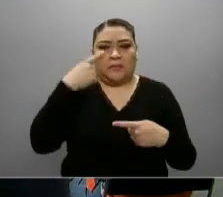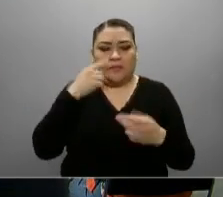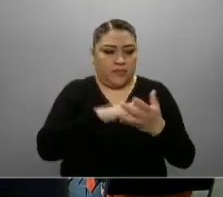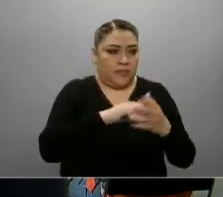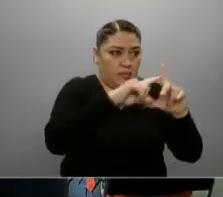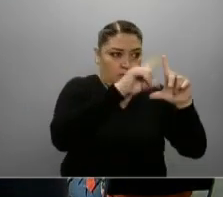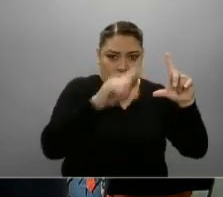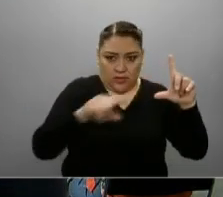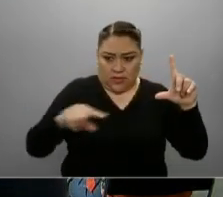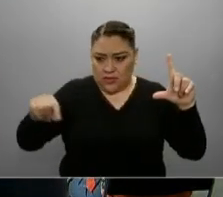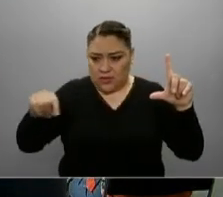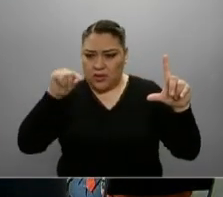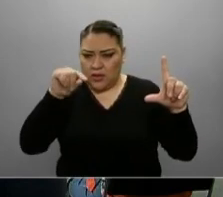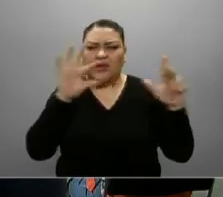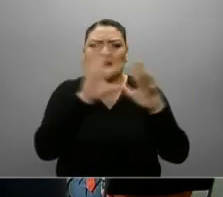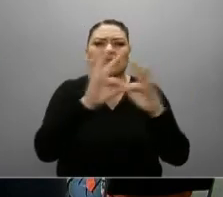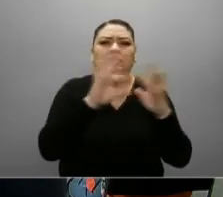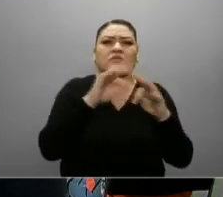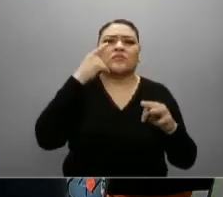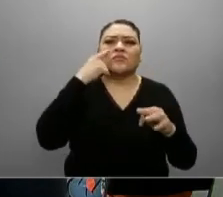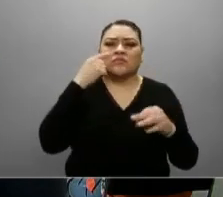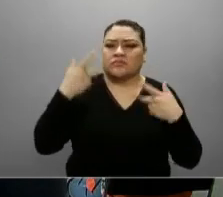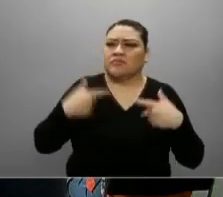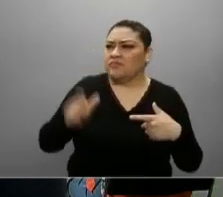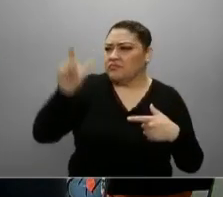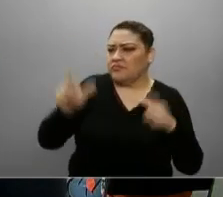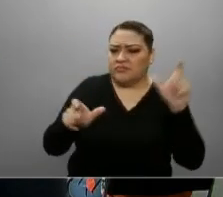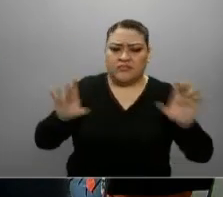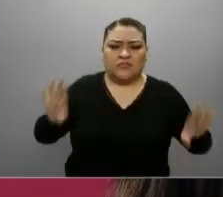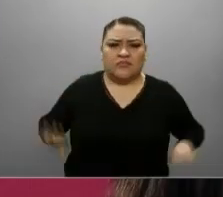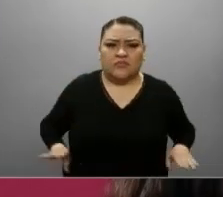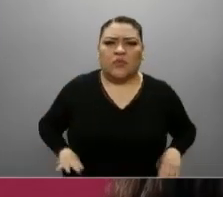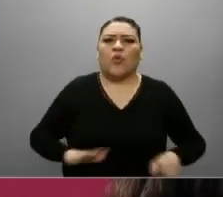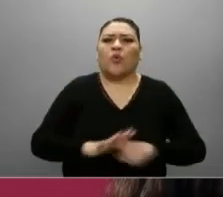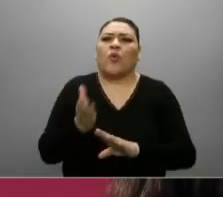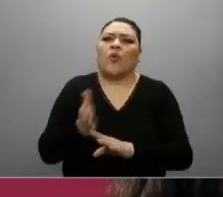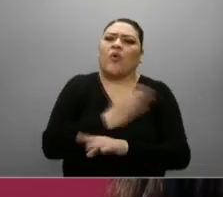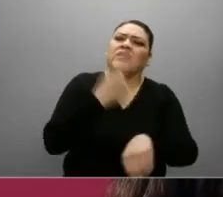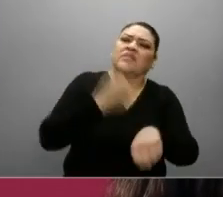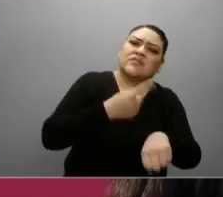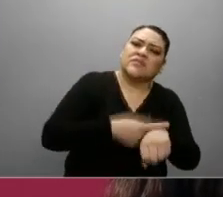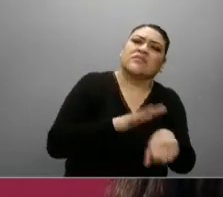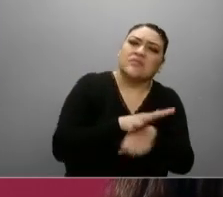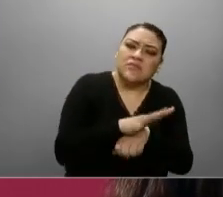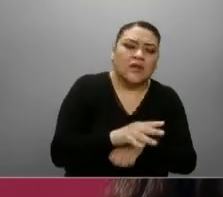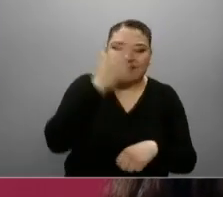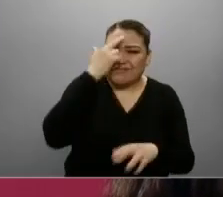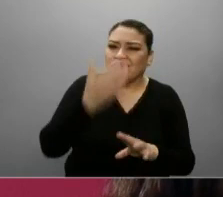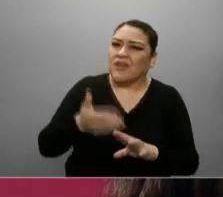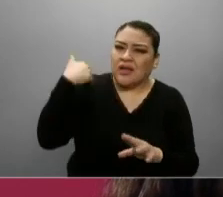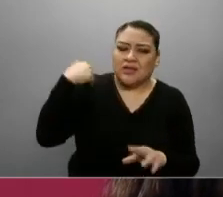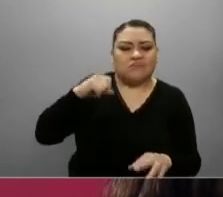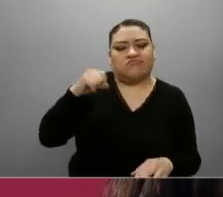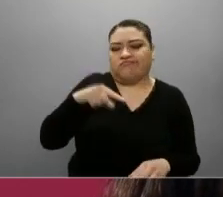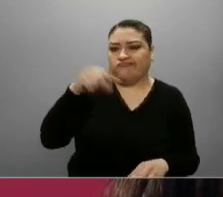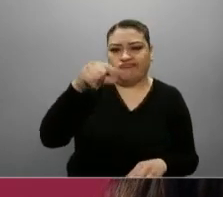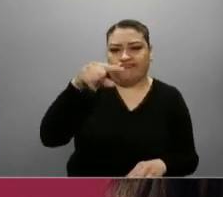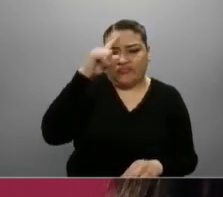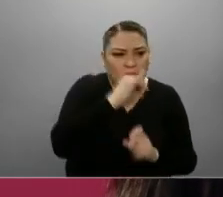Lo que vemos, ahorita lo pongo en un minuto, es las características de las personas, cuáles son las enfermedades crónicas, que no han cambiado desde el inicio de